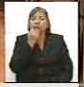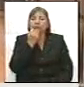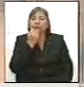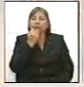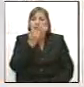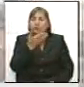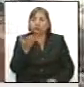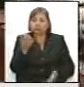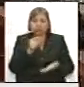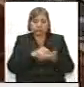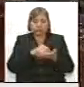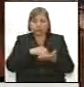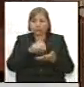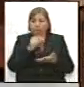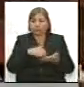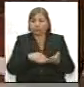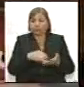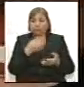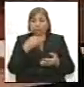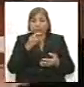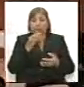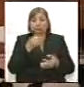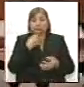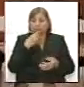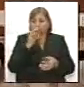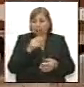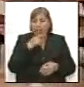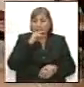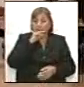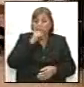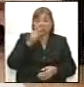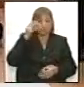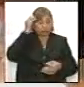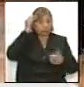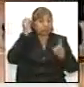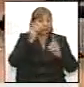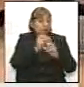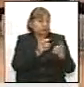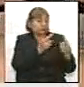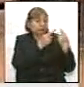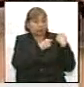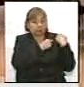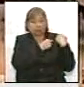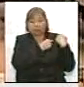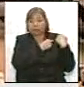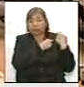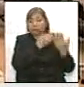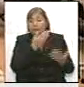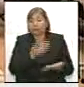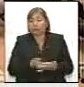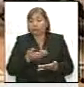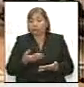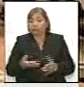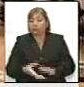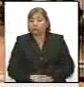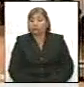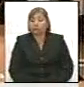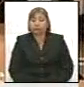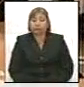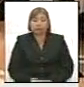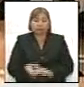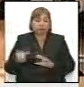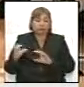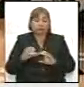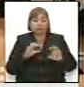su firma. Aquí siempre se ha trabajado con mucha objetividad y responsabilidad al momento de actuar o